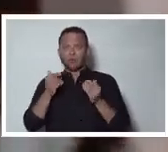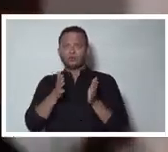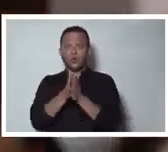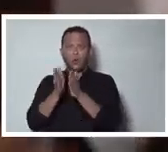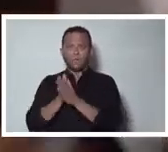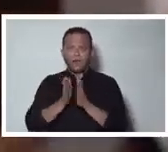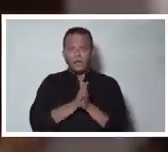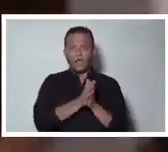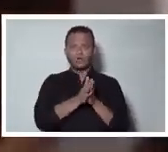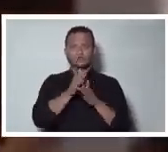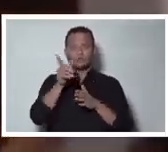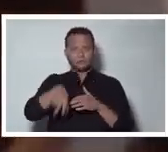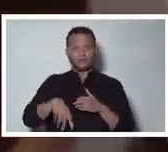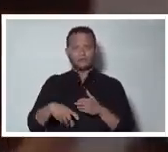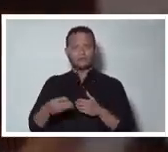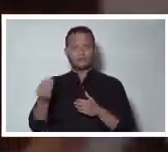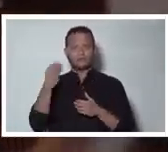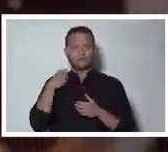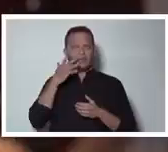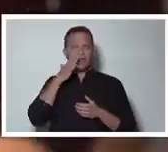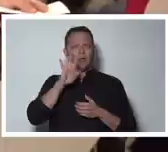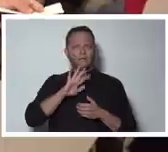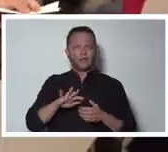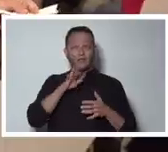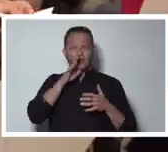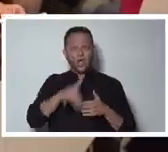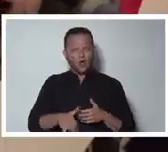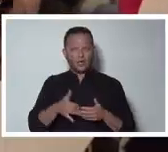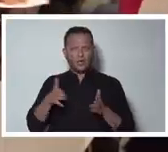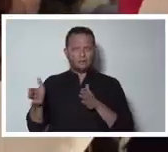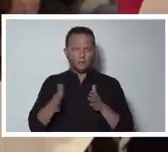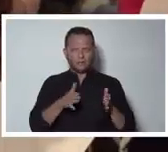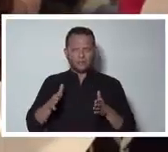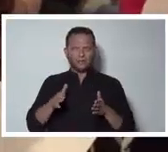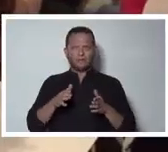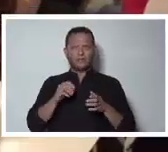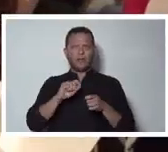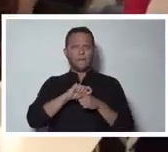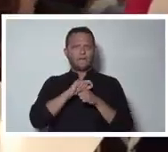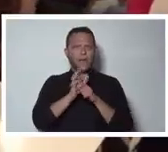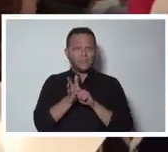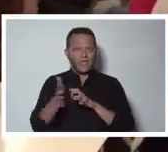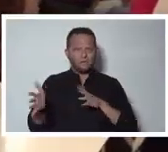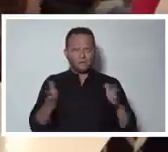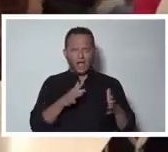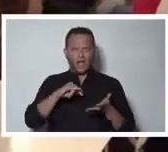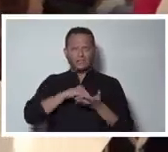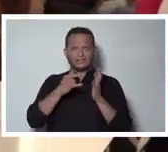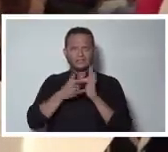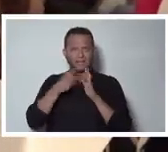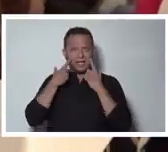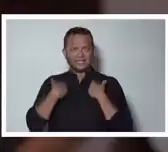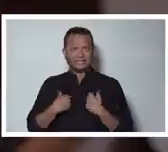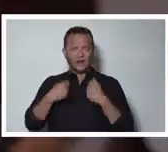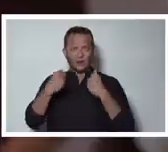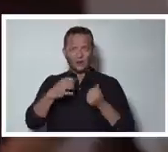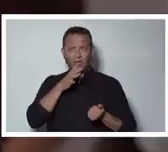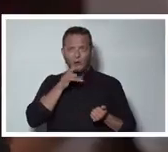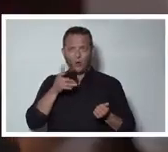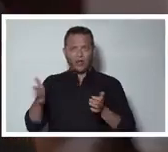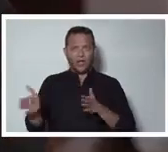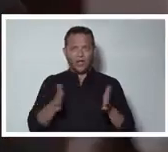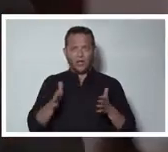compañeros incluso les parece ahora en plena pandemia con el sistema de salud cómo